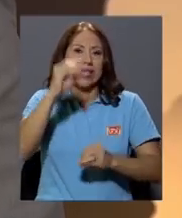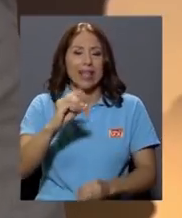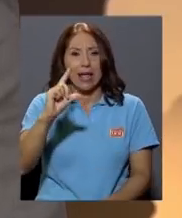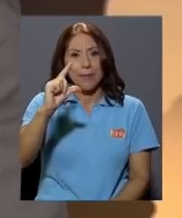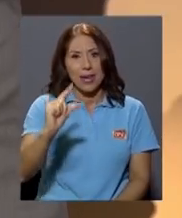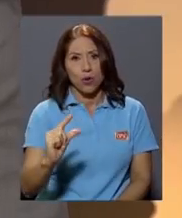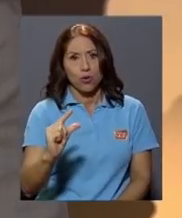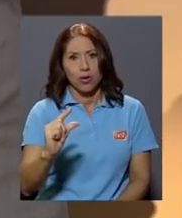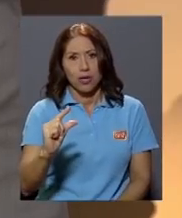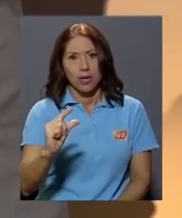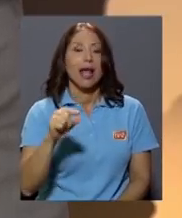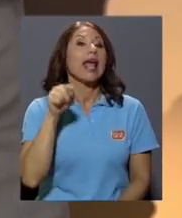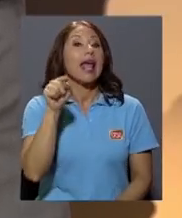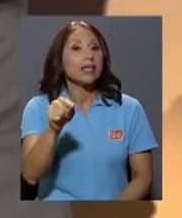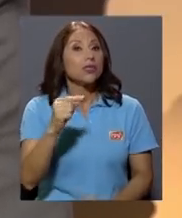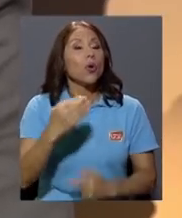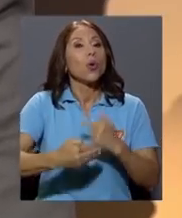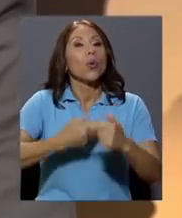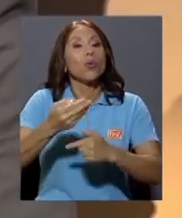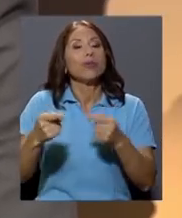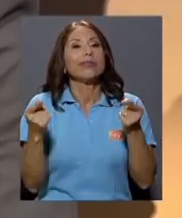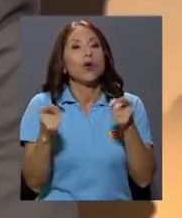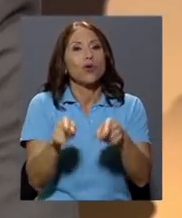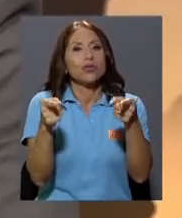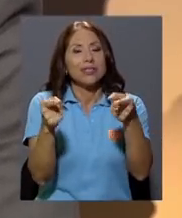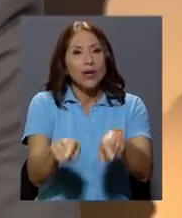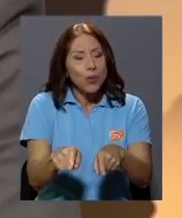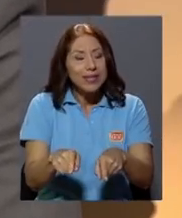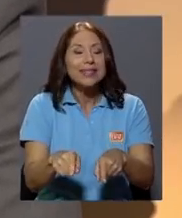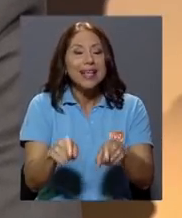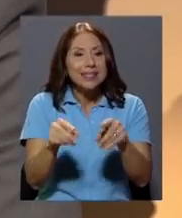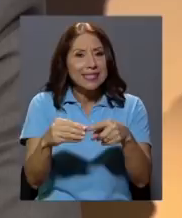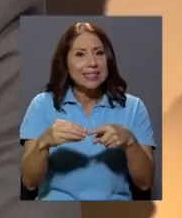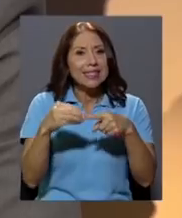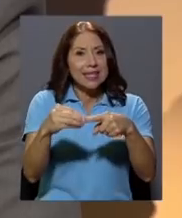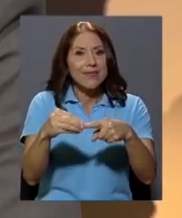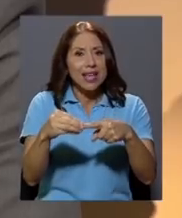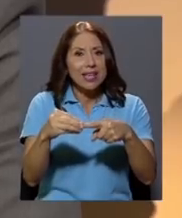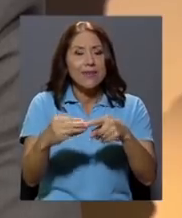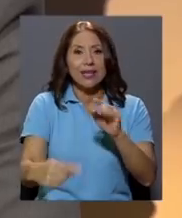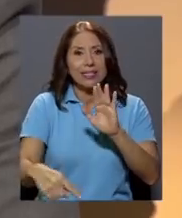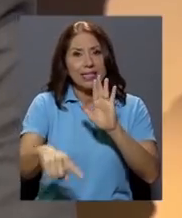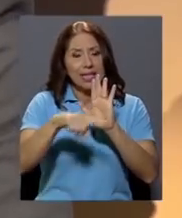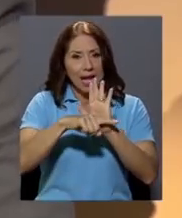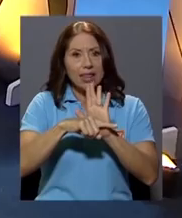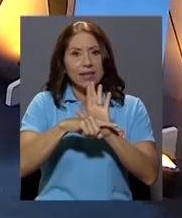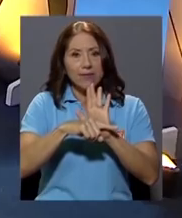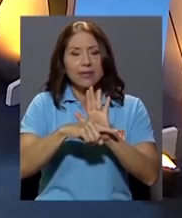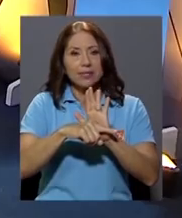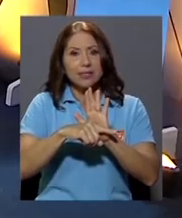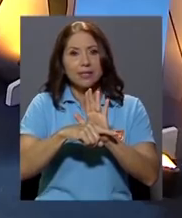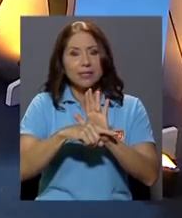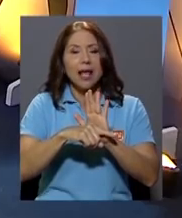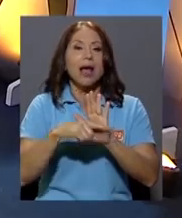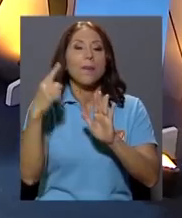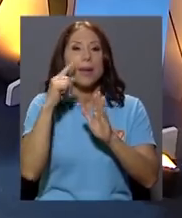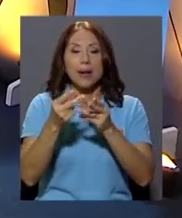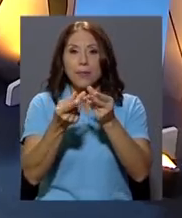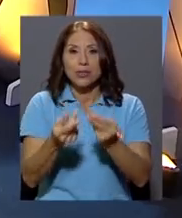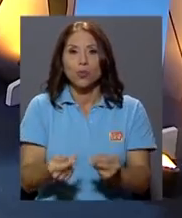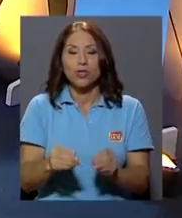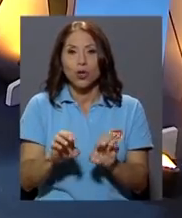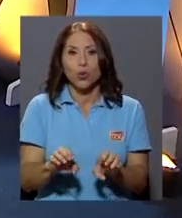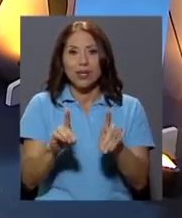una proporción menor. Eso traerá consecuencias verdaderamente significativas, negativas, al